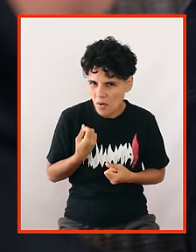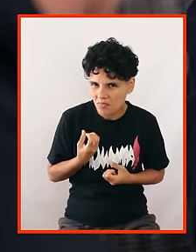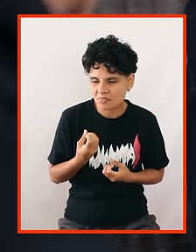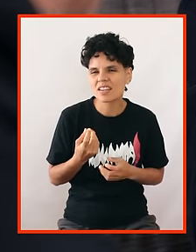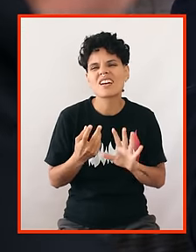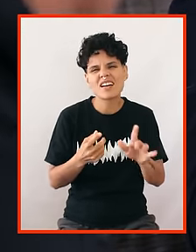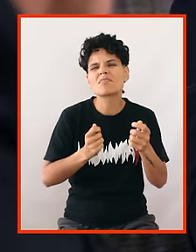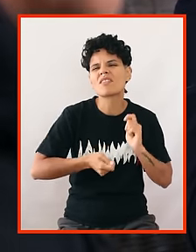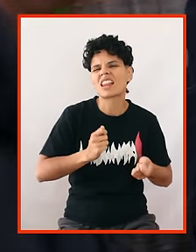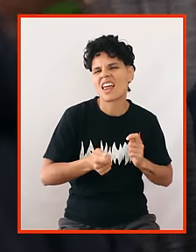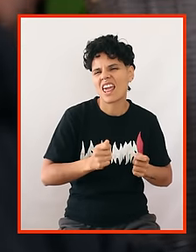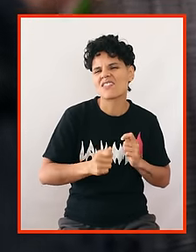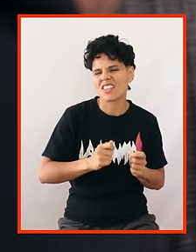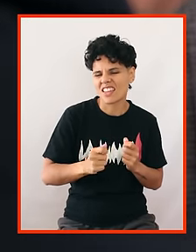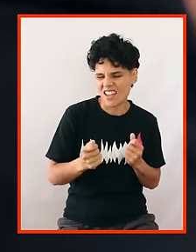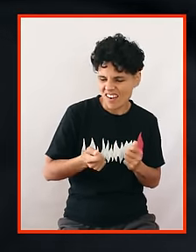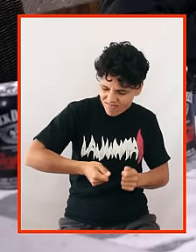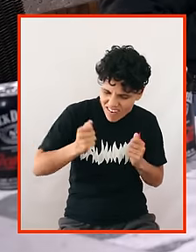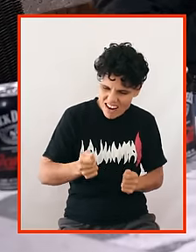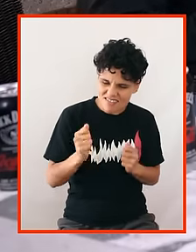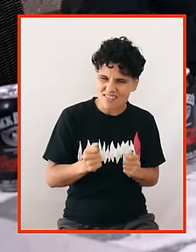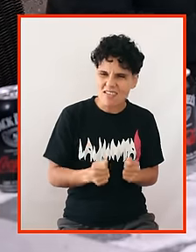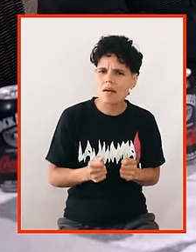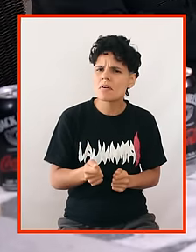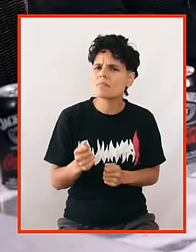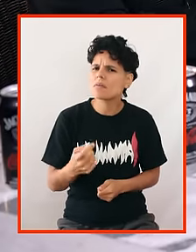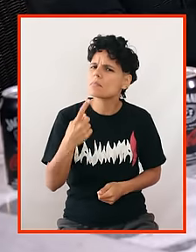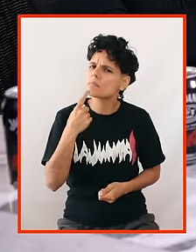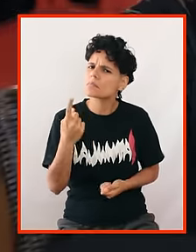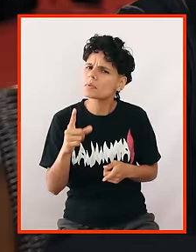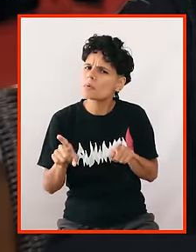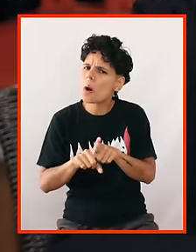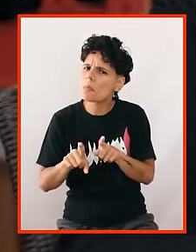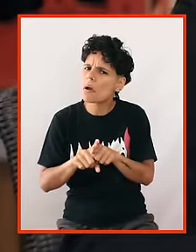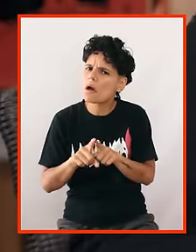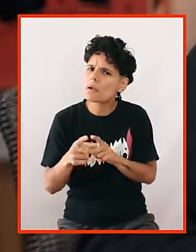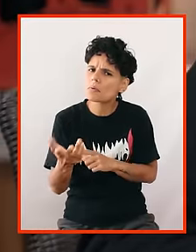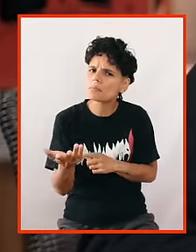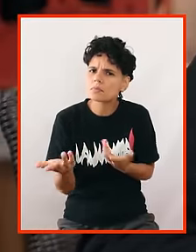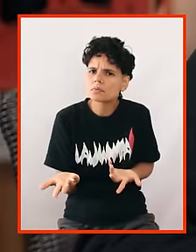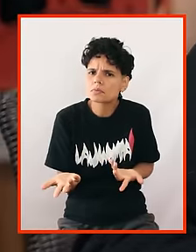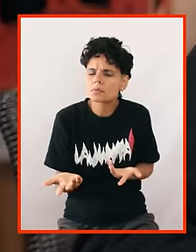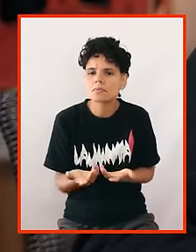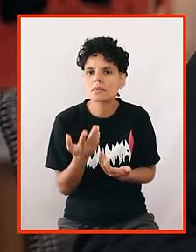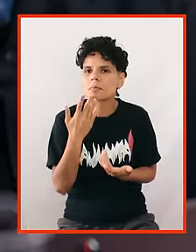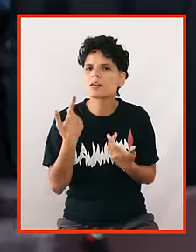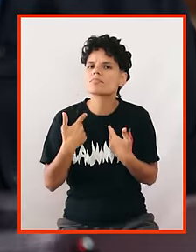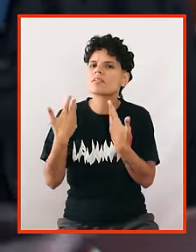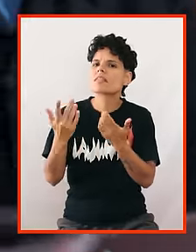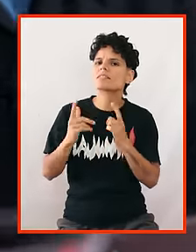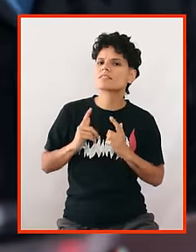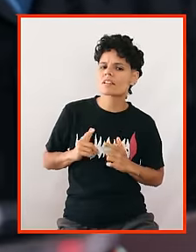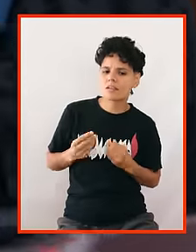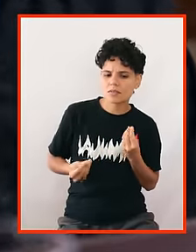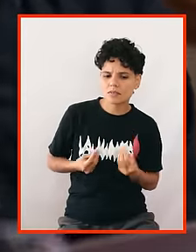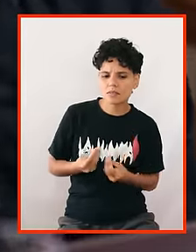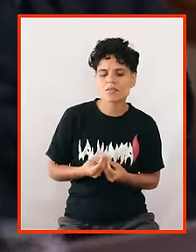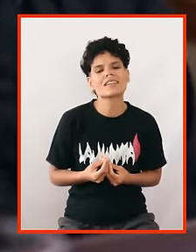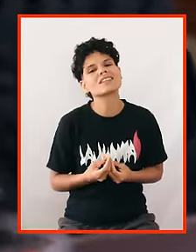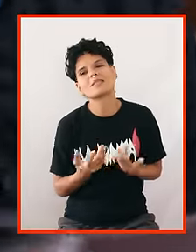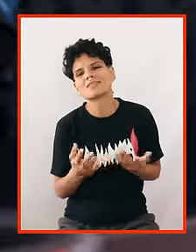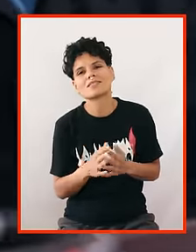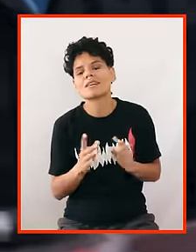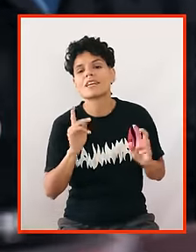vida. Agresivo en la batería. Agresivo en la batería. ¿Y tu hermano, Alvarito, qué pasó ahí? Lo dejamos descansar. Es